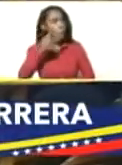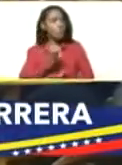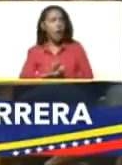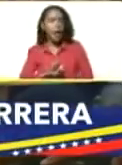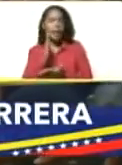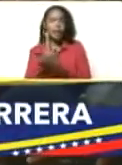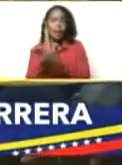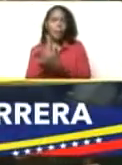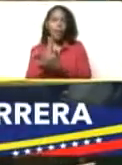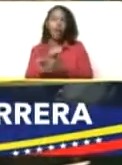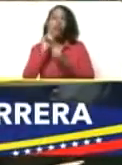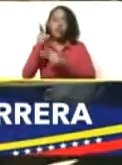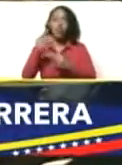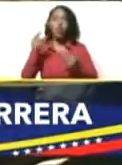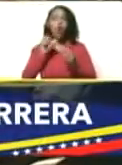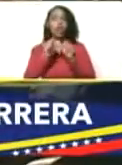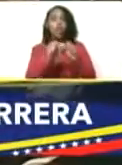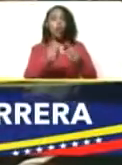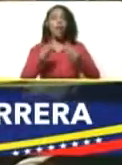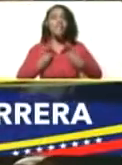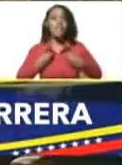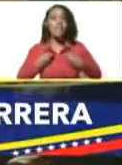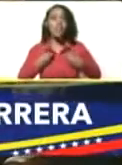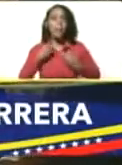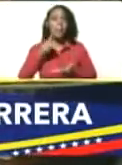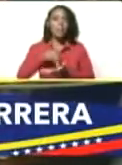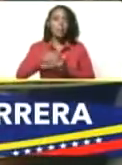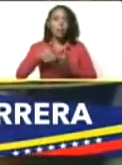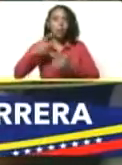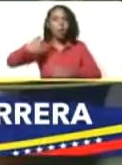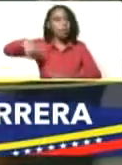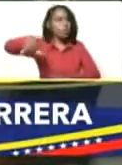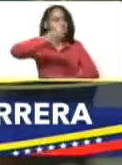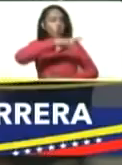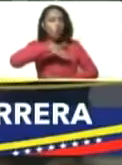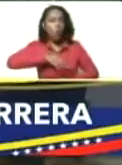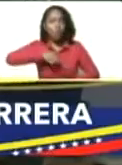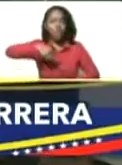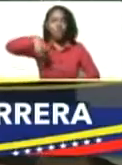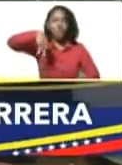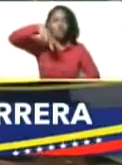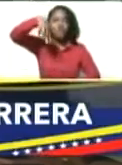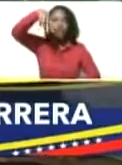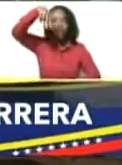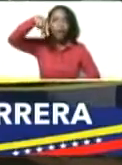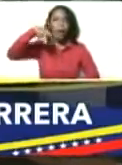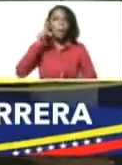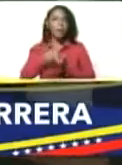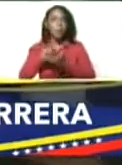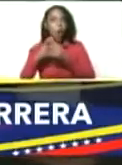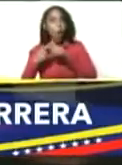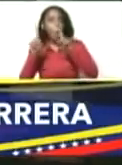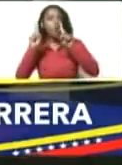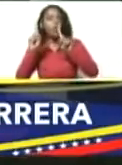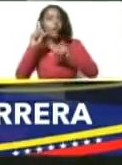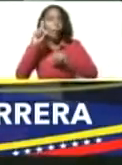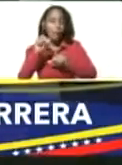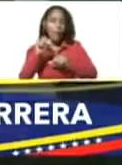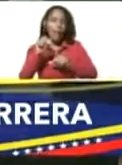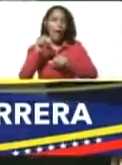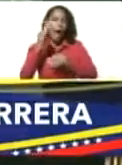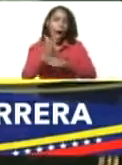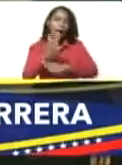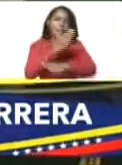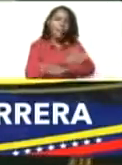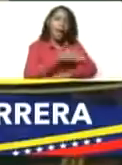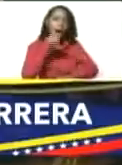morirás, seguirás presente entre nosotros. Como presentes siguen muchos otros de los que te han